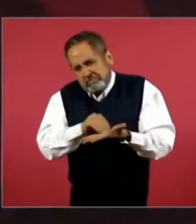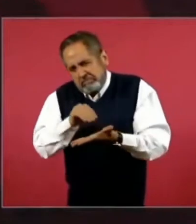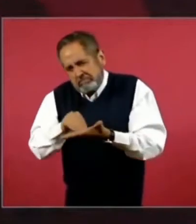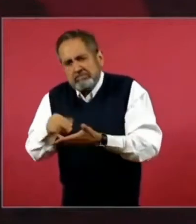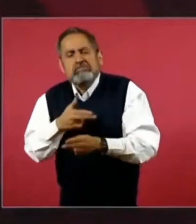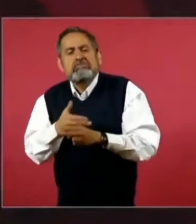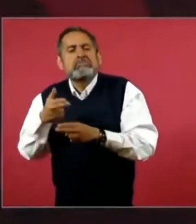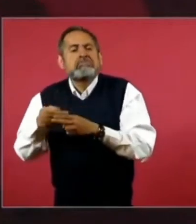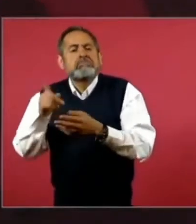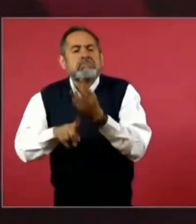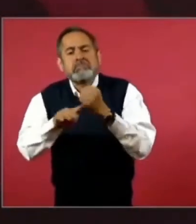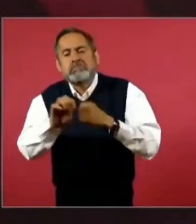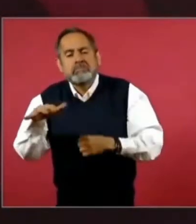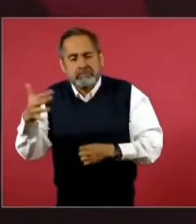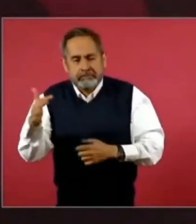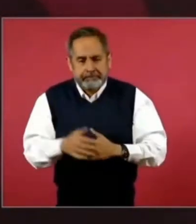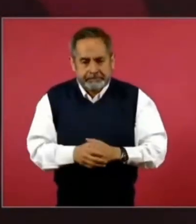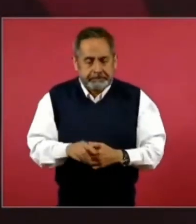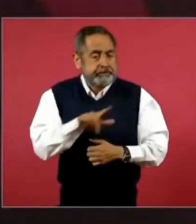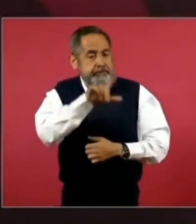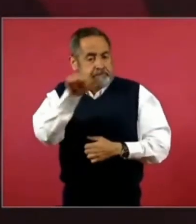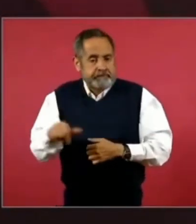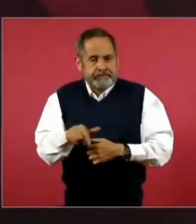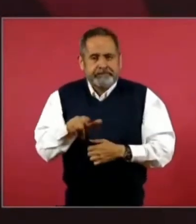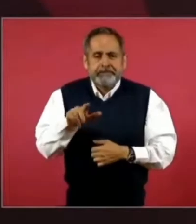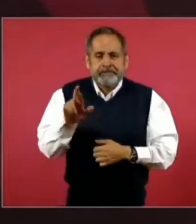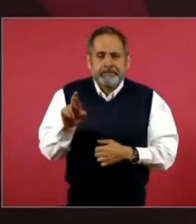Luego, el movimiento de reforma,